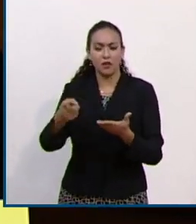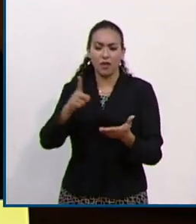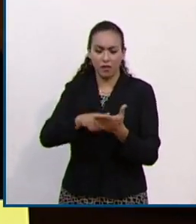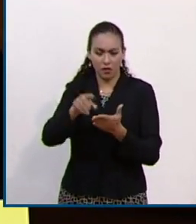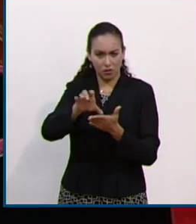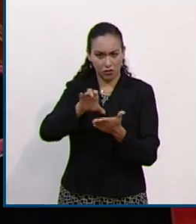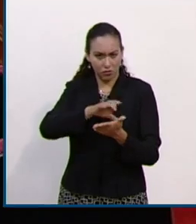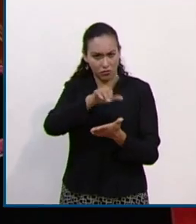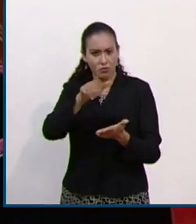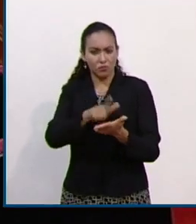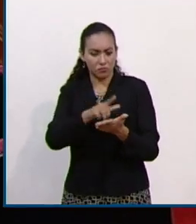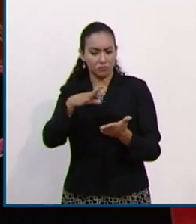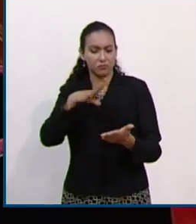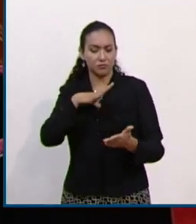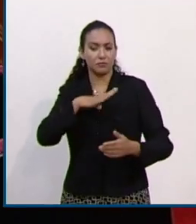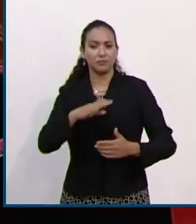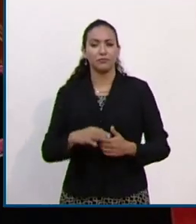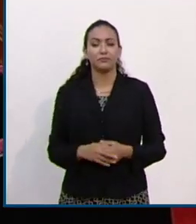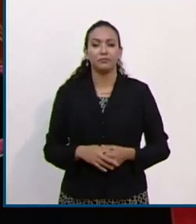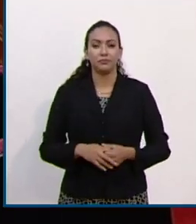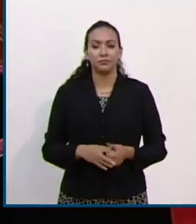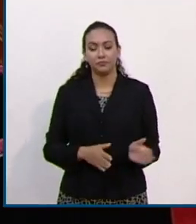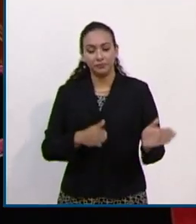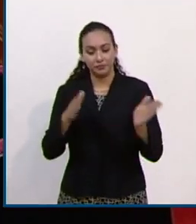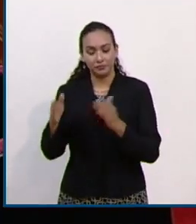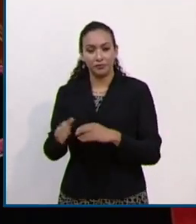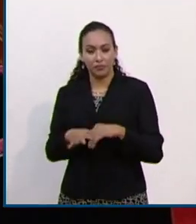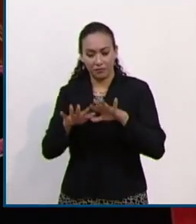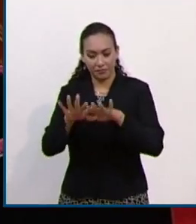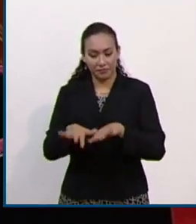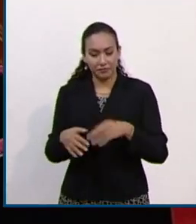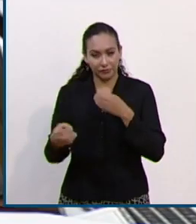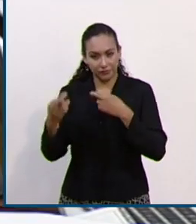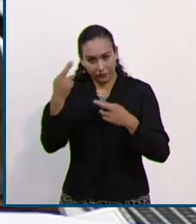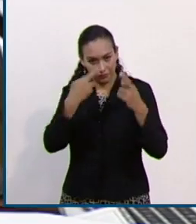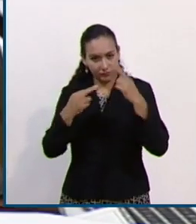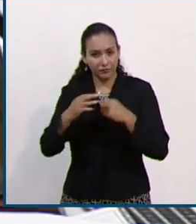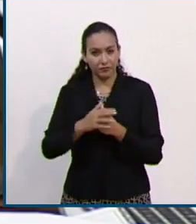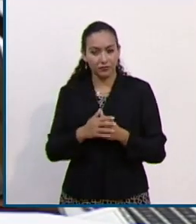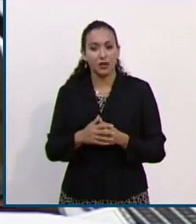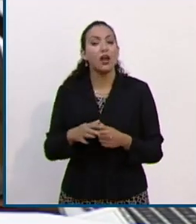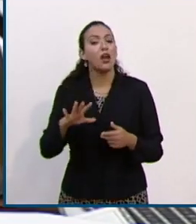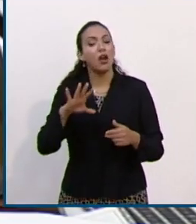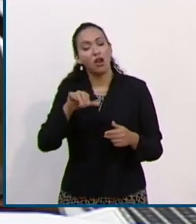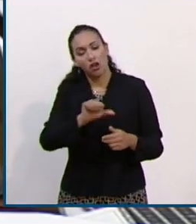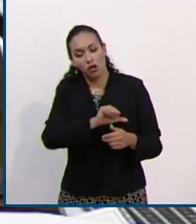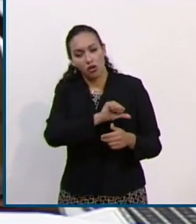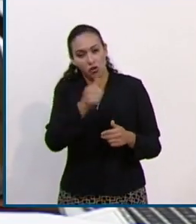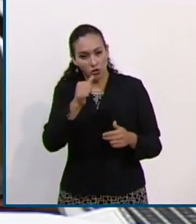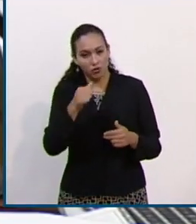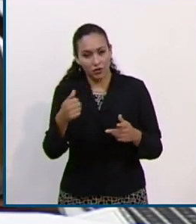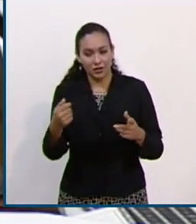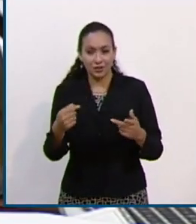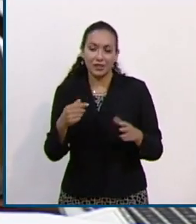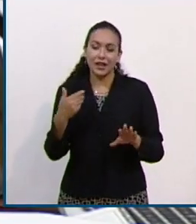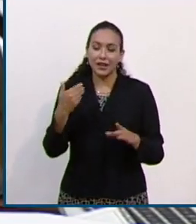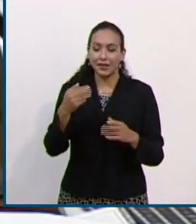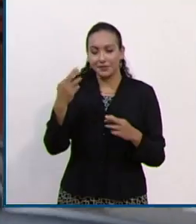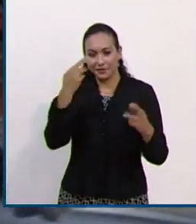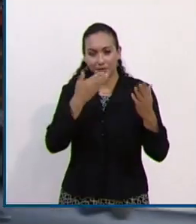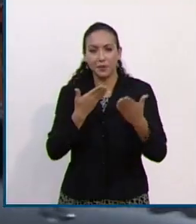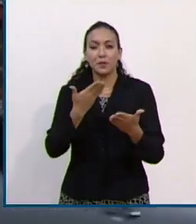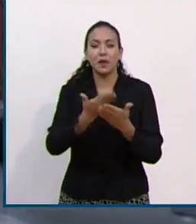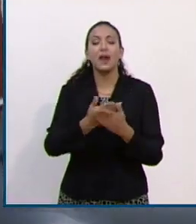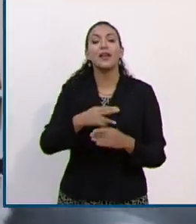constitución local. En otro asunto, el Pleno resolvió una controversia constitucional promovida por el municipio de Bahía de Banderas,